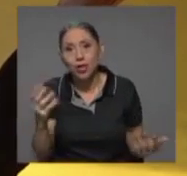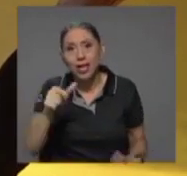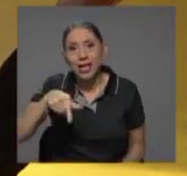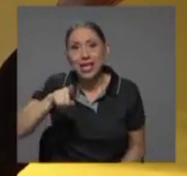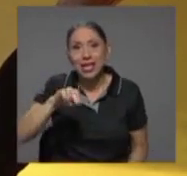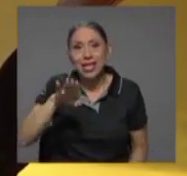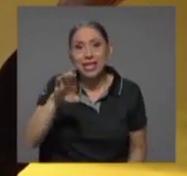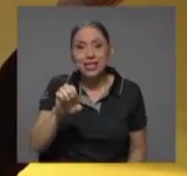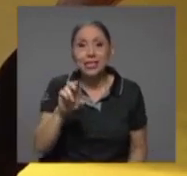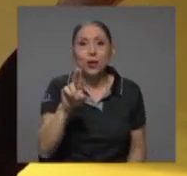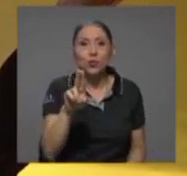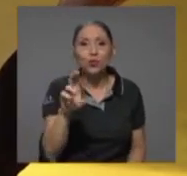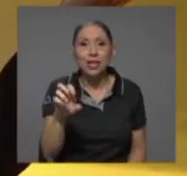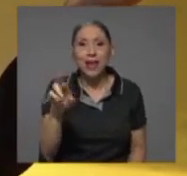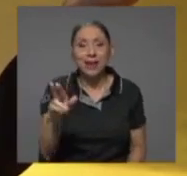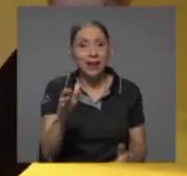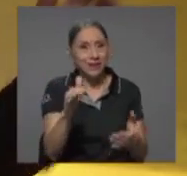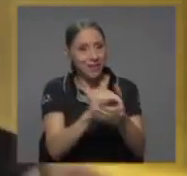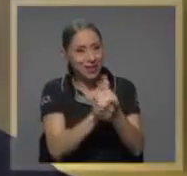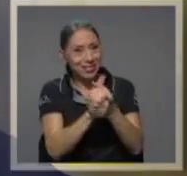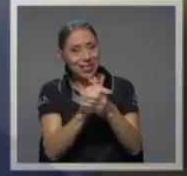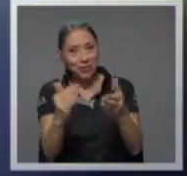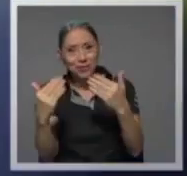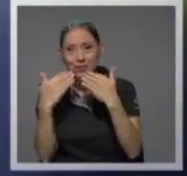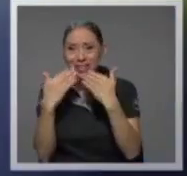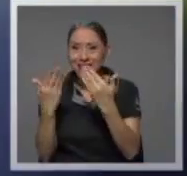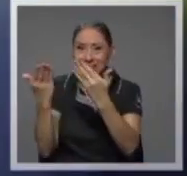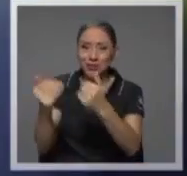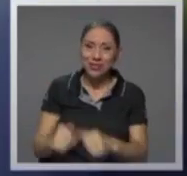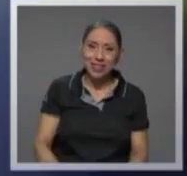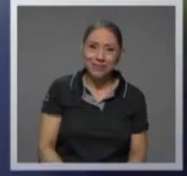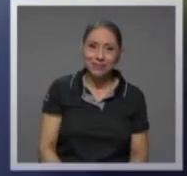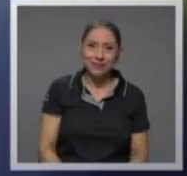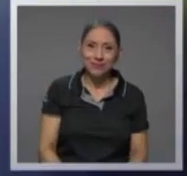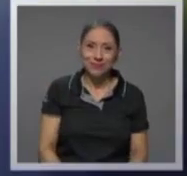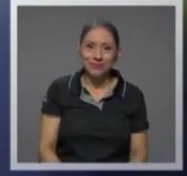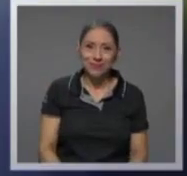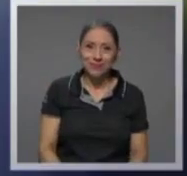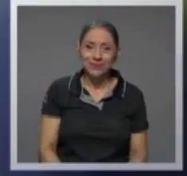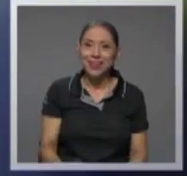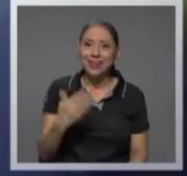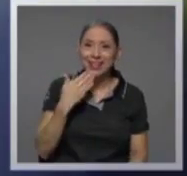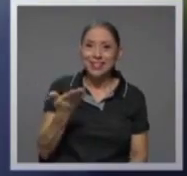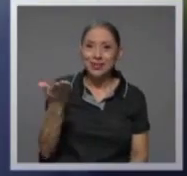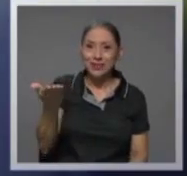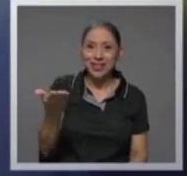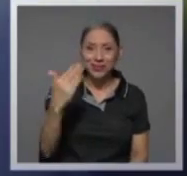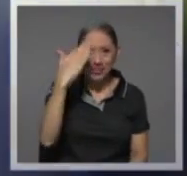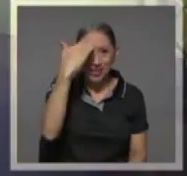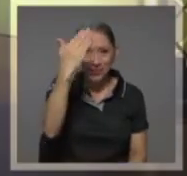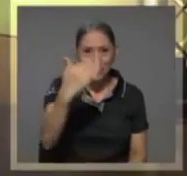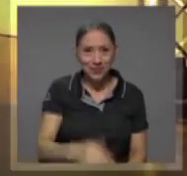15 UCR. Felicitaciones y muchas gracias, Yulisa. Gracias a usted. Un